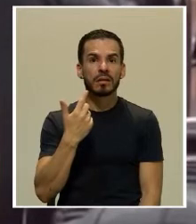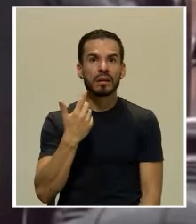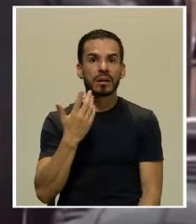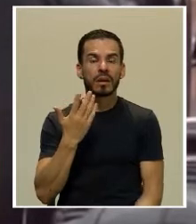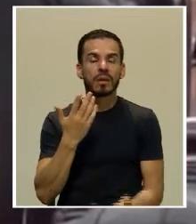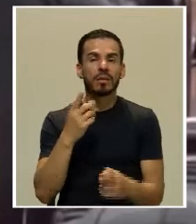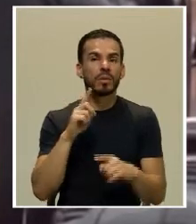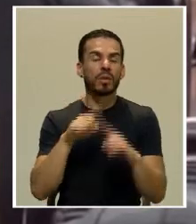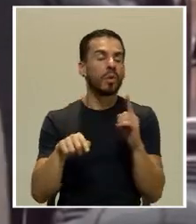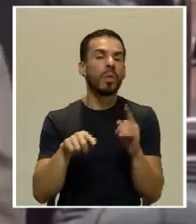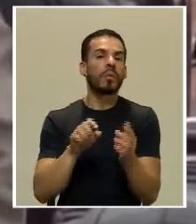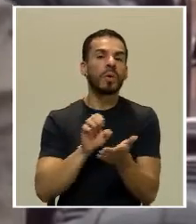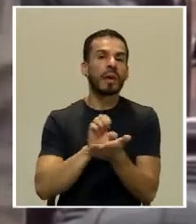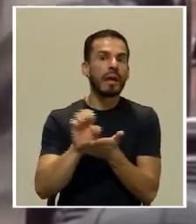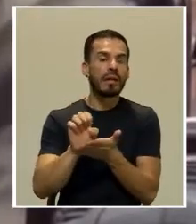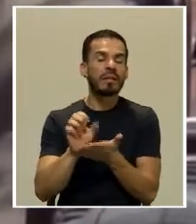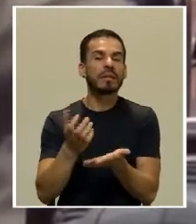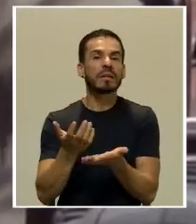ineludible